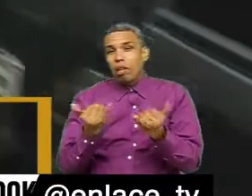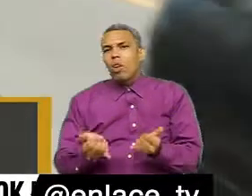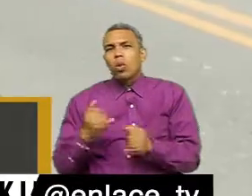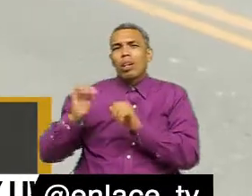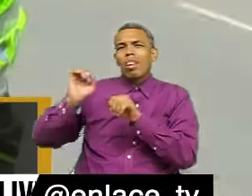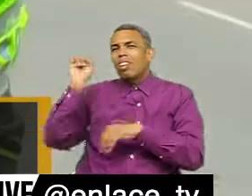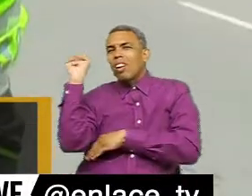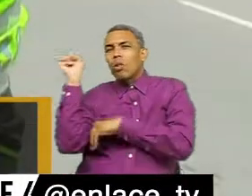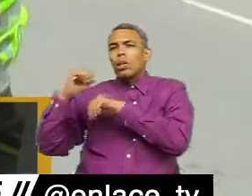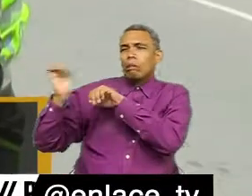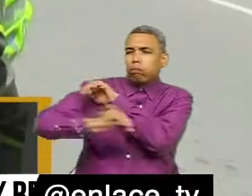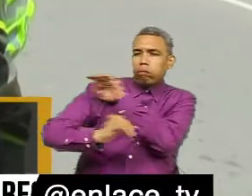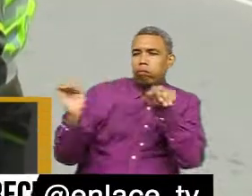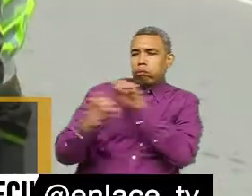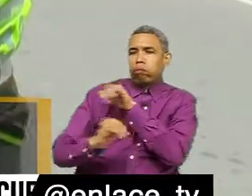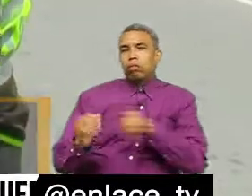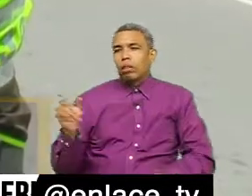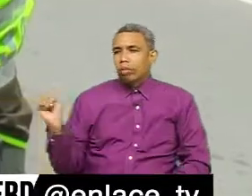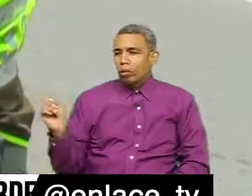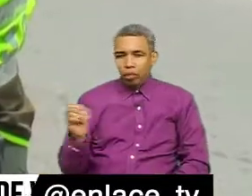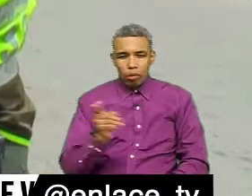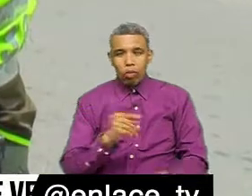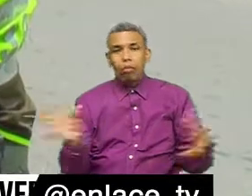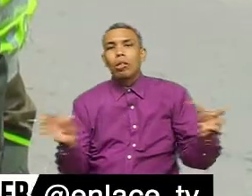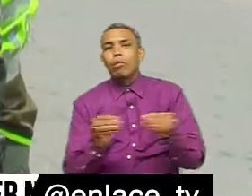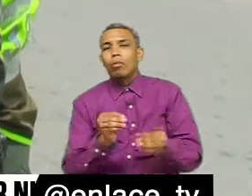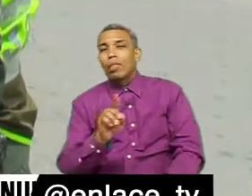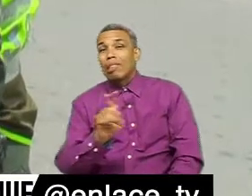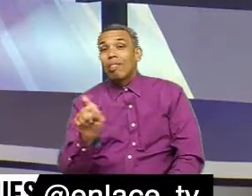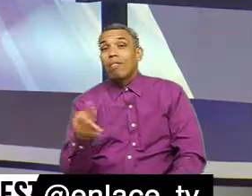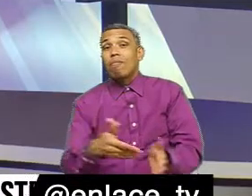vehículos, siendo las estadísticas entregadas por las autoridades competentes.